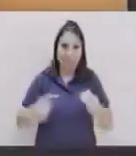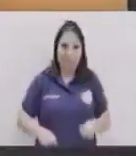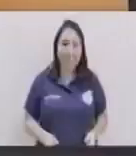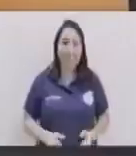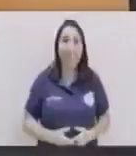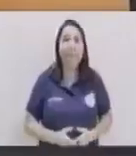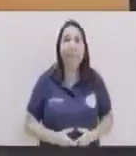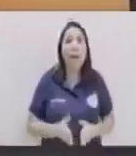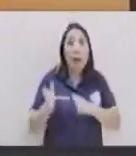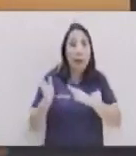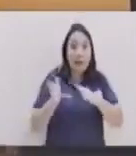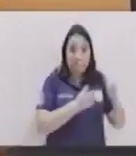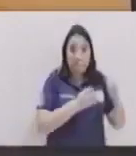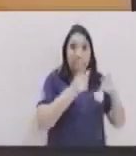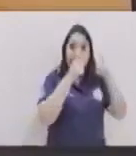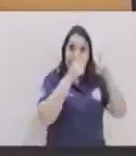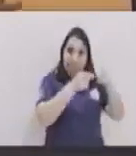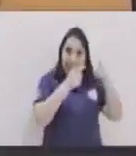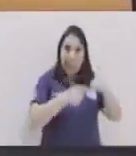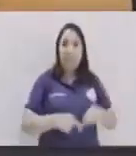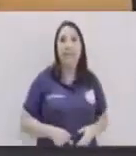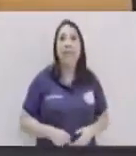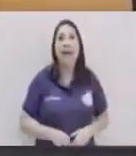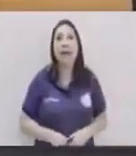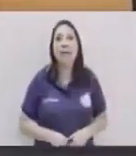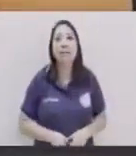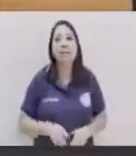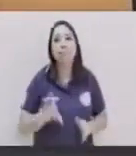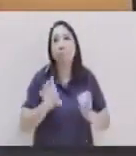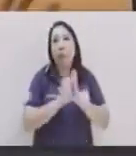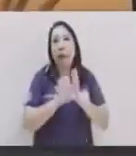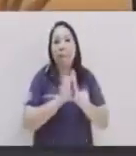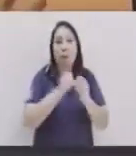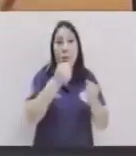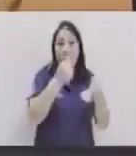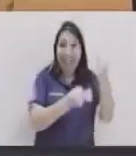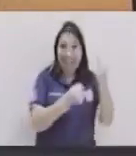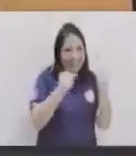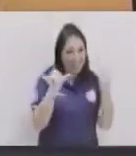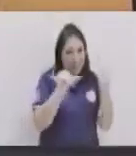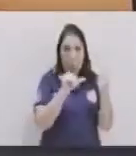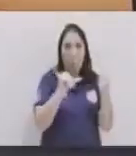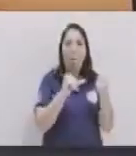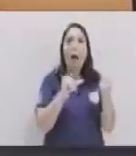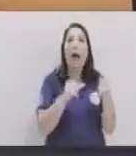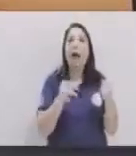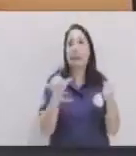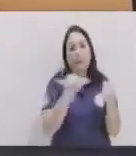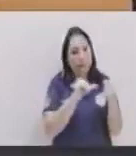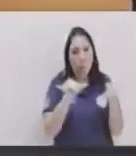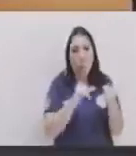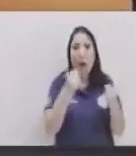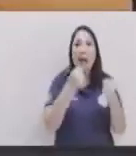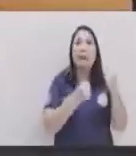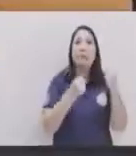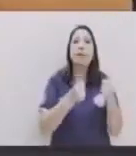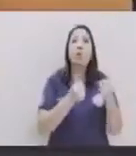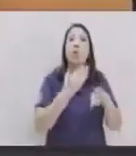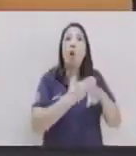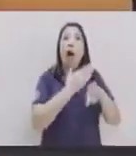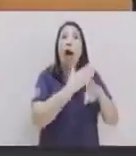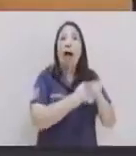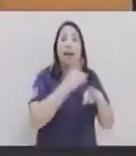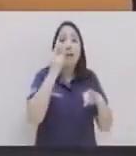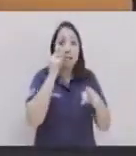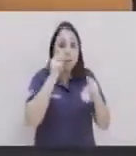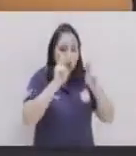situación. Mientras que si ese mismo vehículo con las mismas condiciones de mal